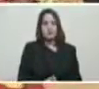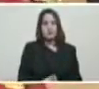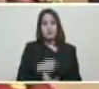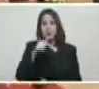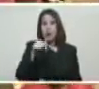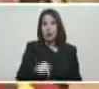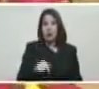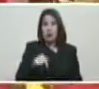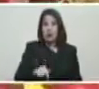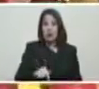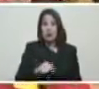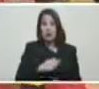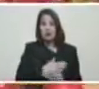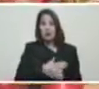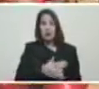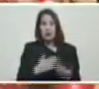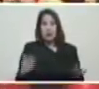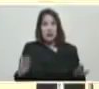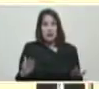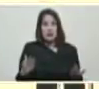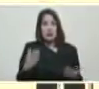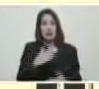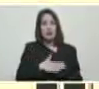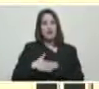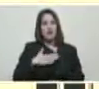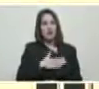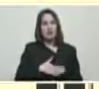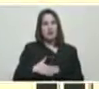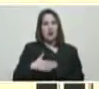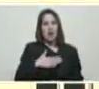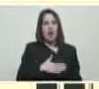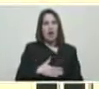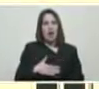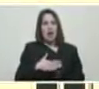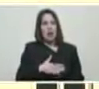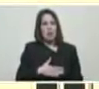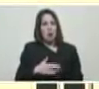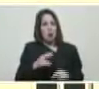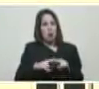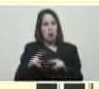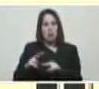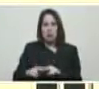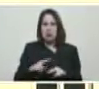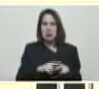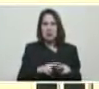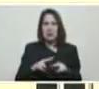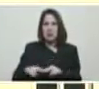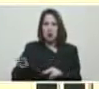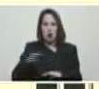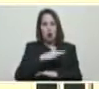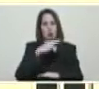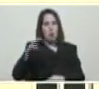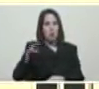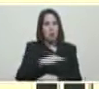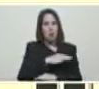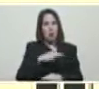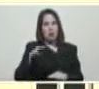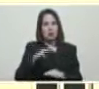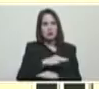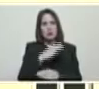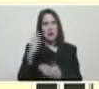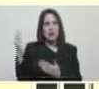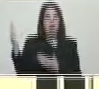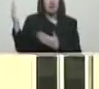pueblo alegre disfrutando con nuestros niños música música